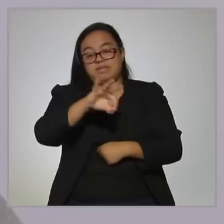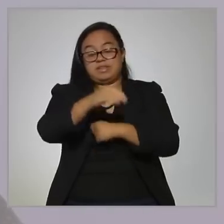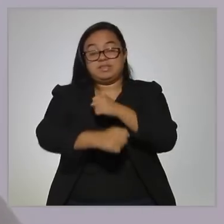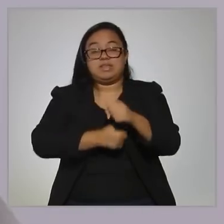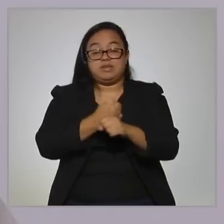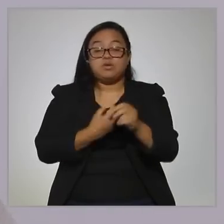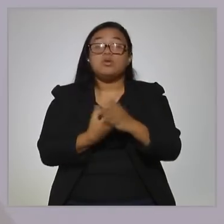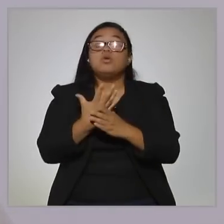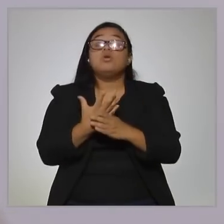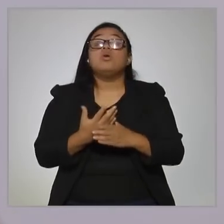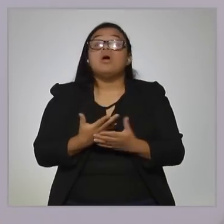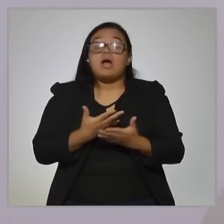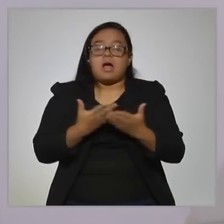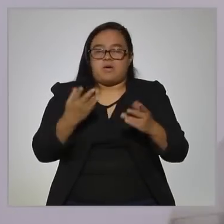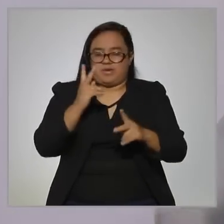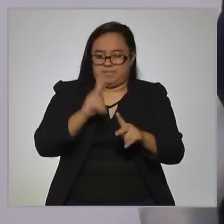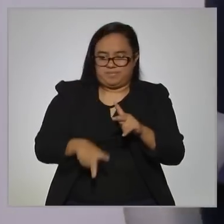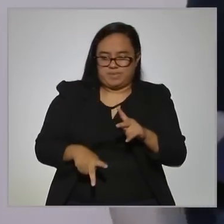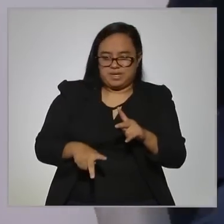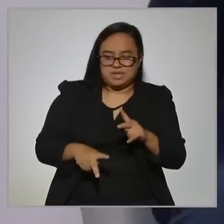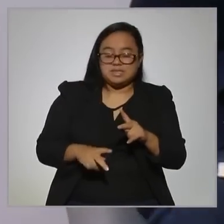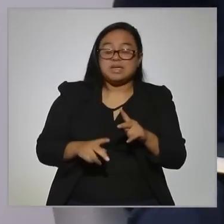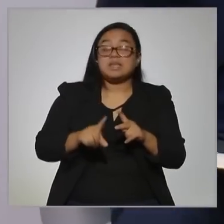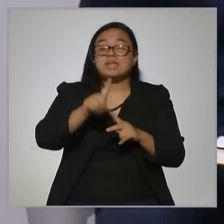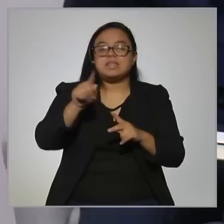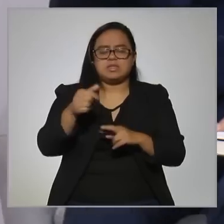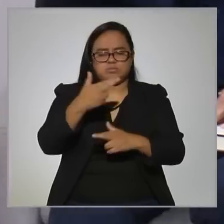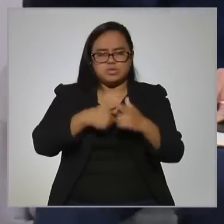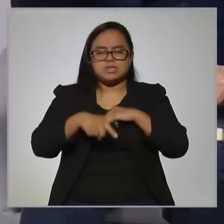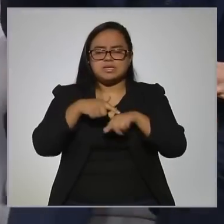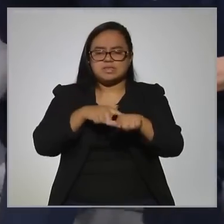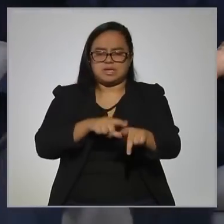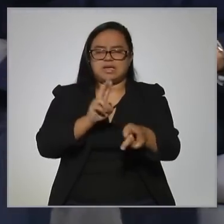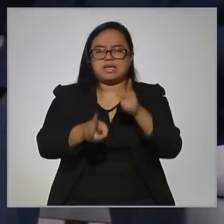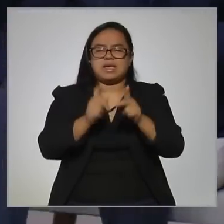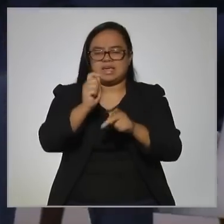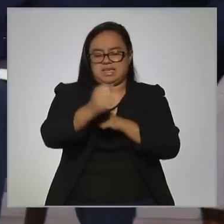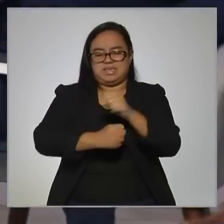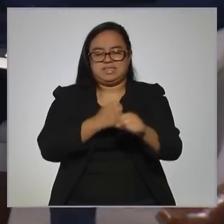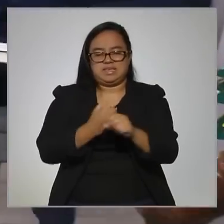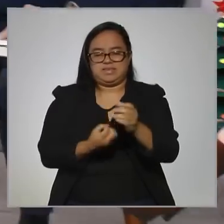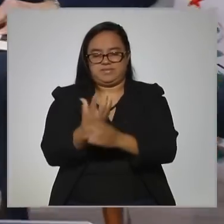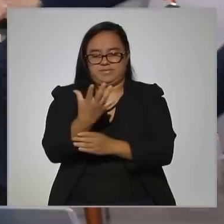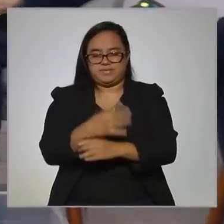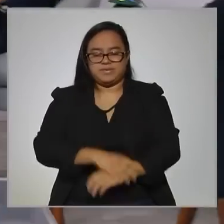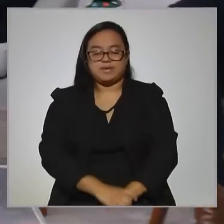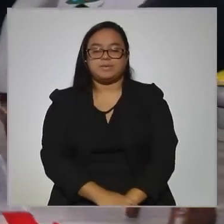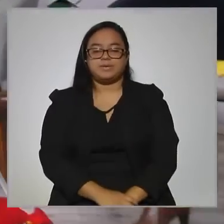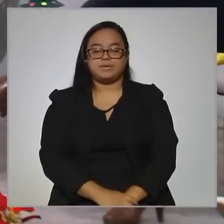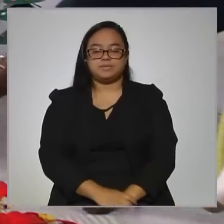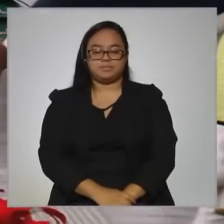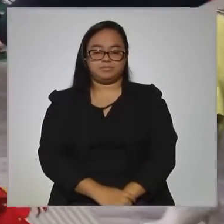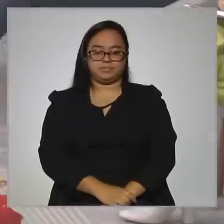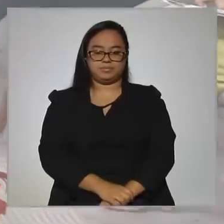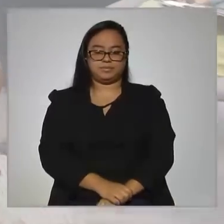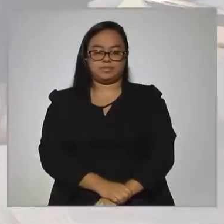Claro. Vamos a ir a una pausa, por supuesto, y seguimos conversando sobre el Año Nuevo.